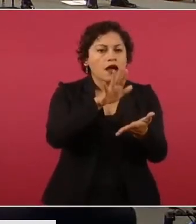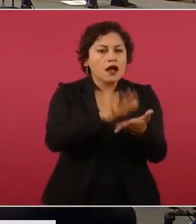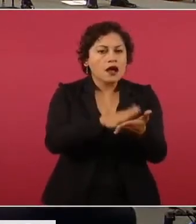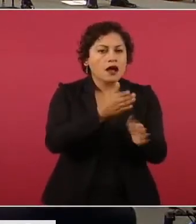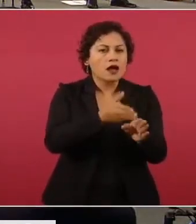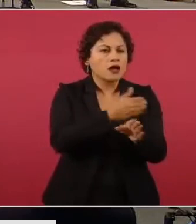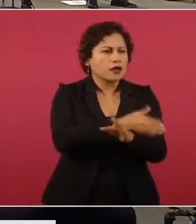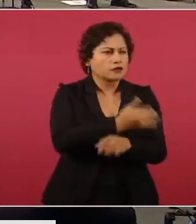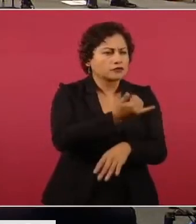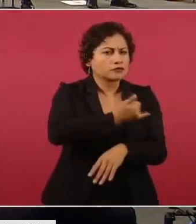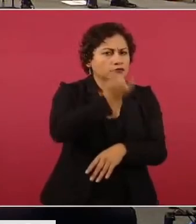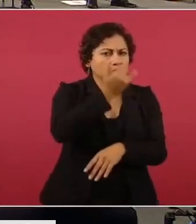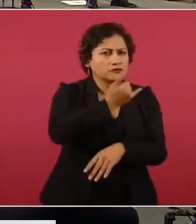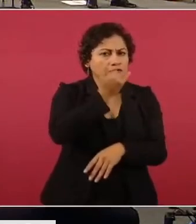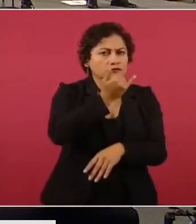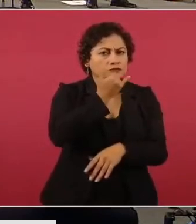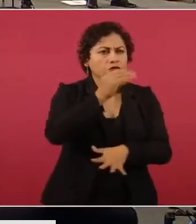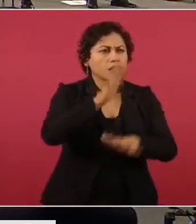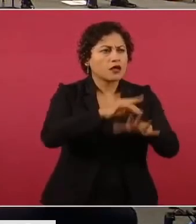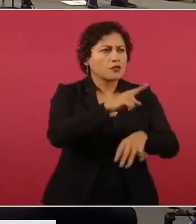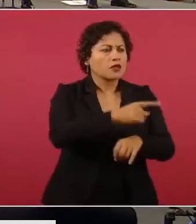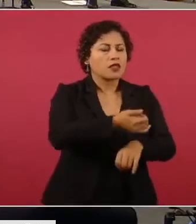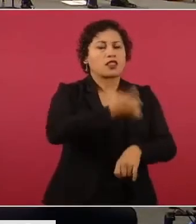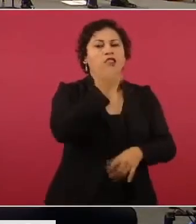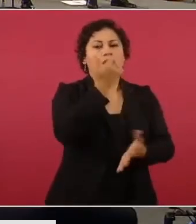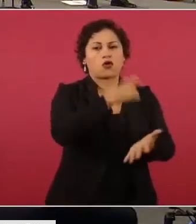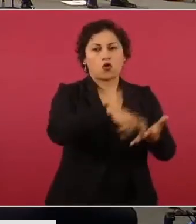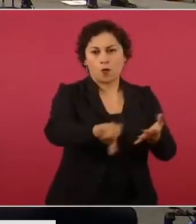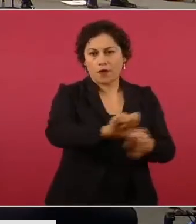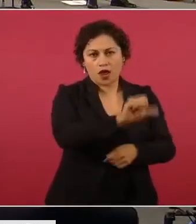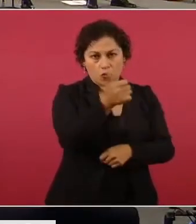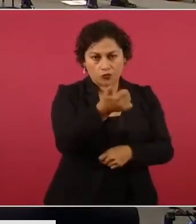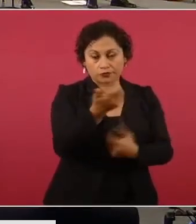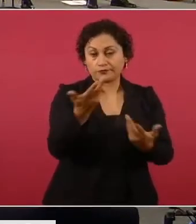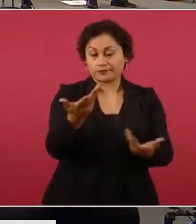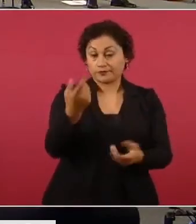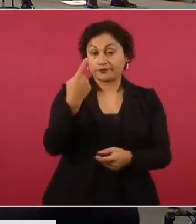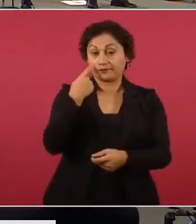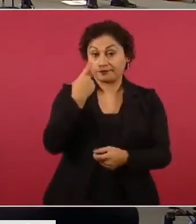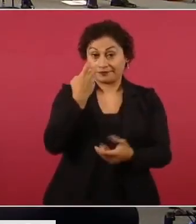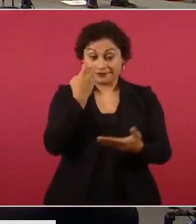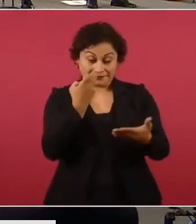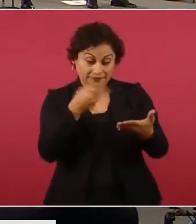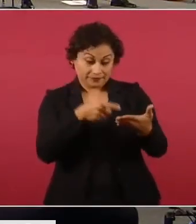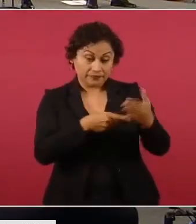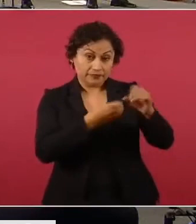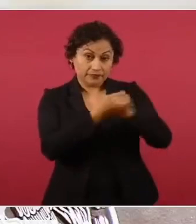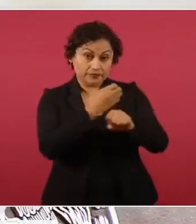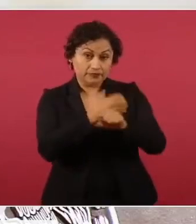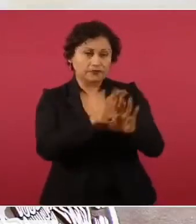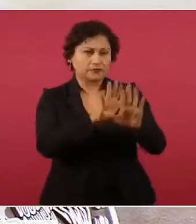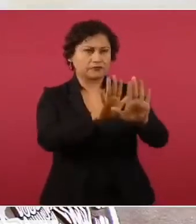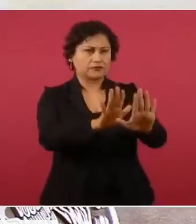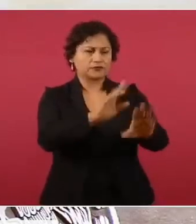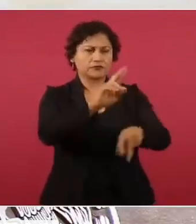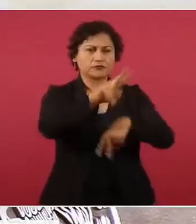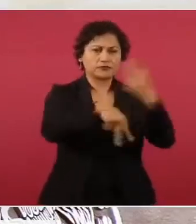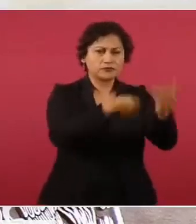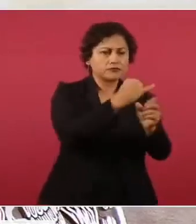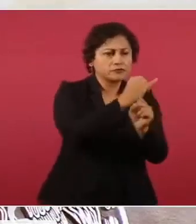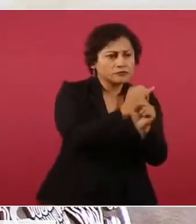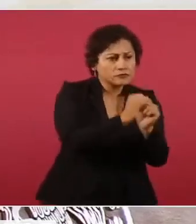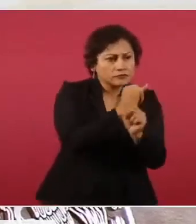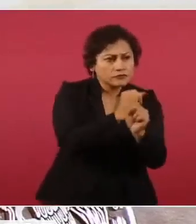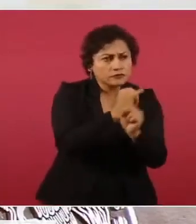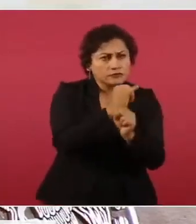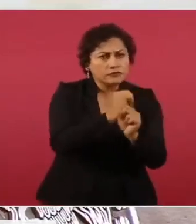veces desabasto y compras locales. Lo que hicimos en estos estados es empezar a calcular cuánto es el consumo promedio mes a mes de cada una de